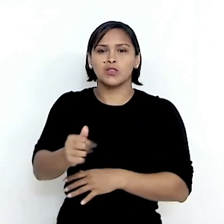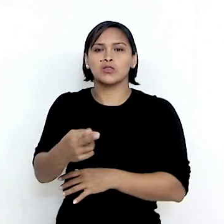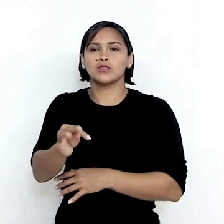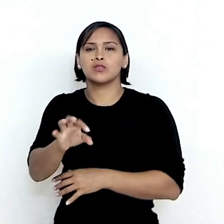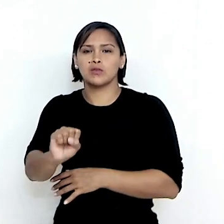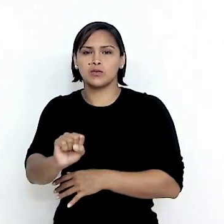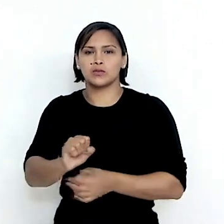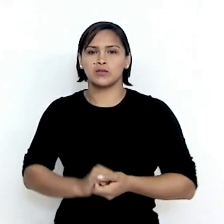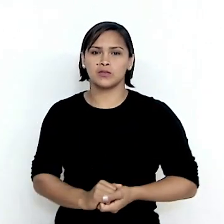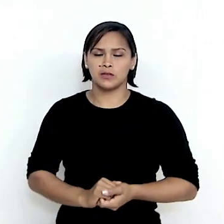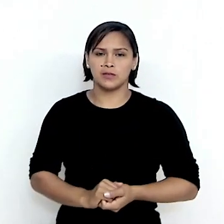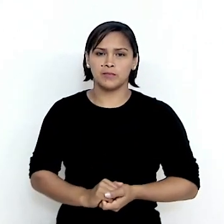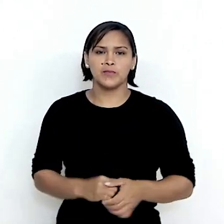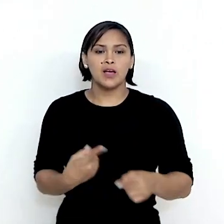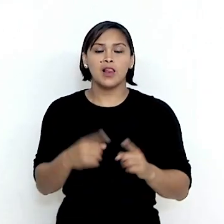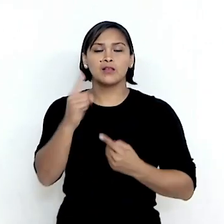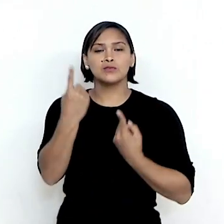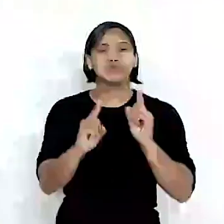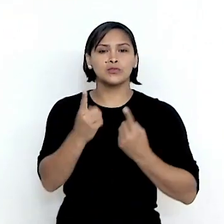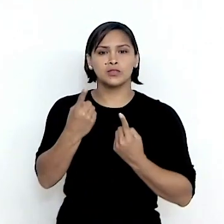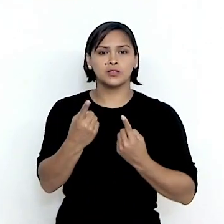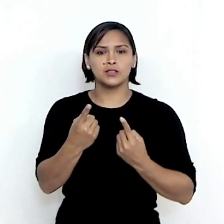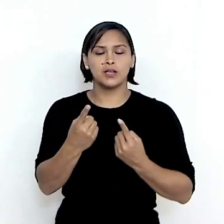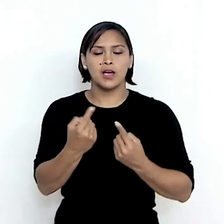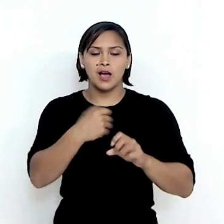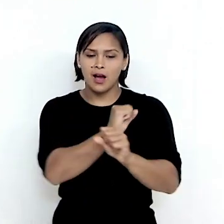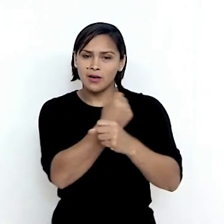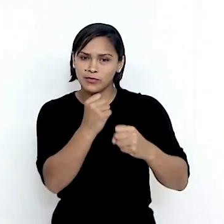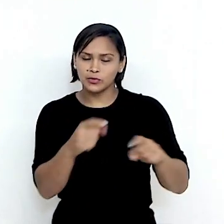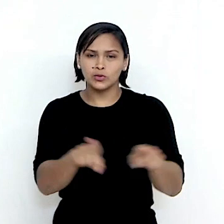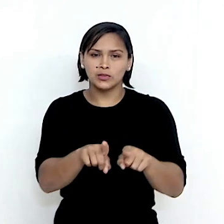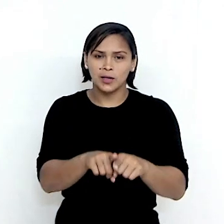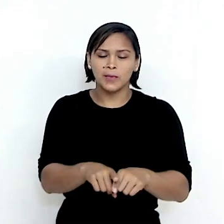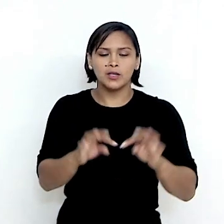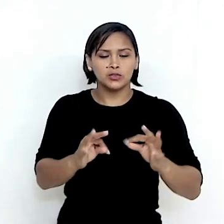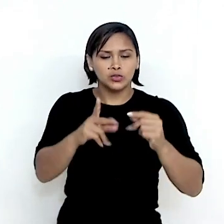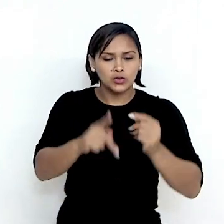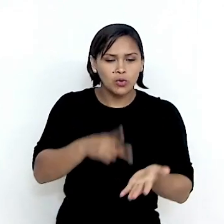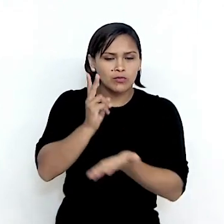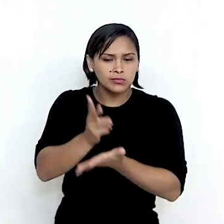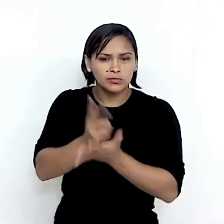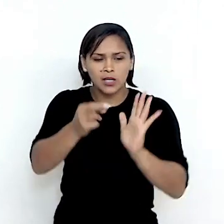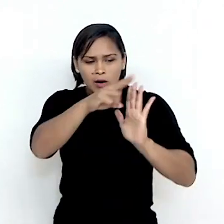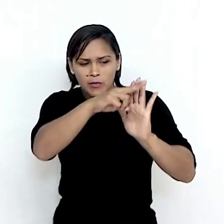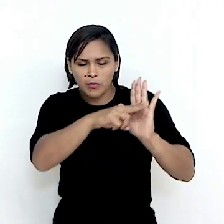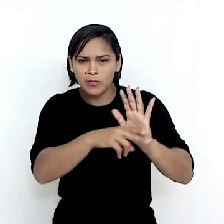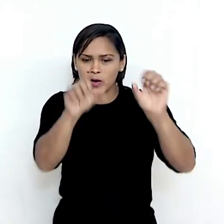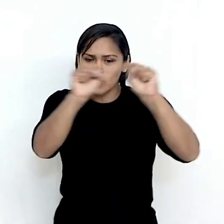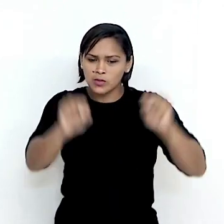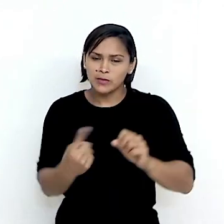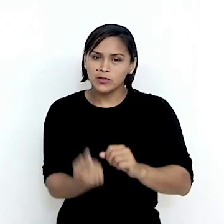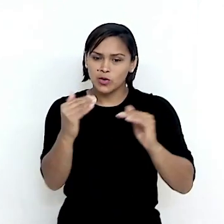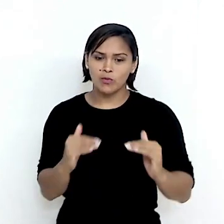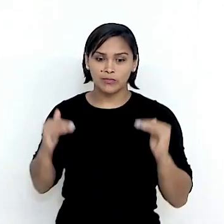de infraestructura, además de las conversaciones para construir un sistema que uniforme los trámites